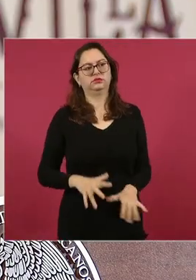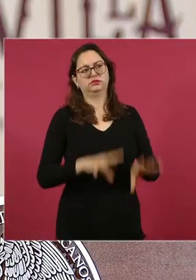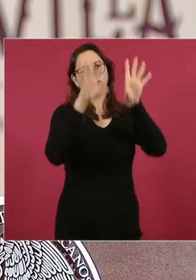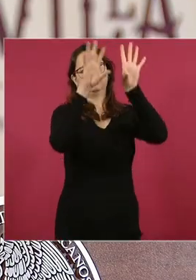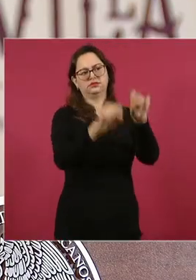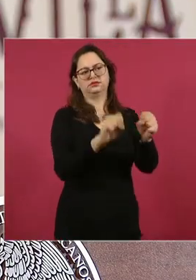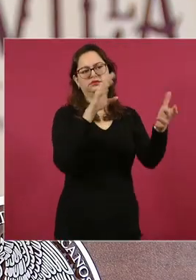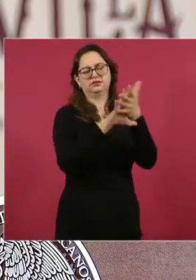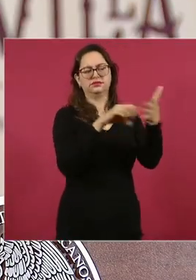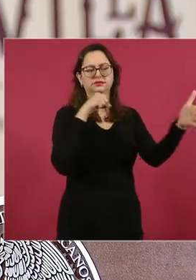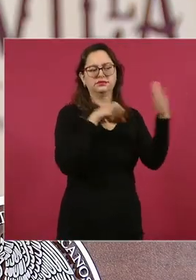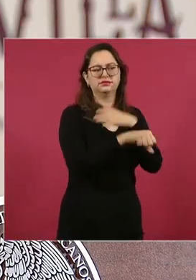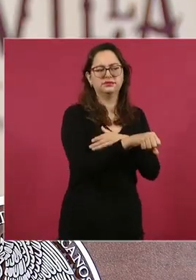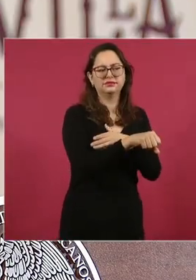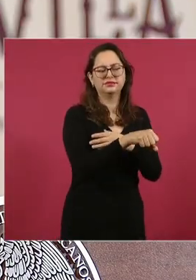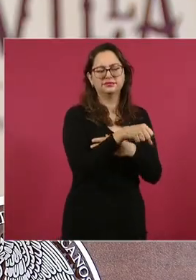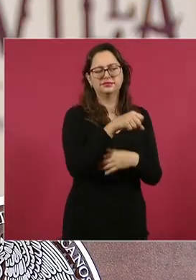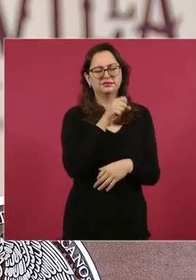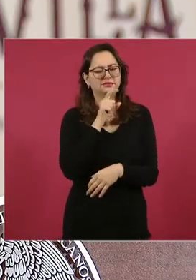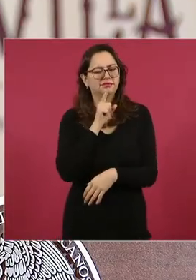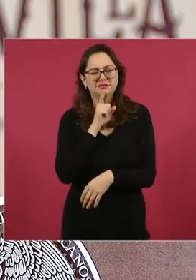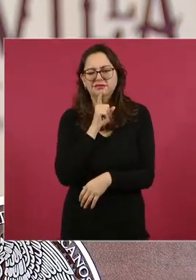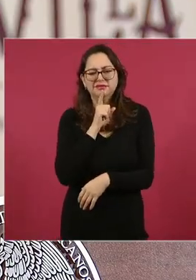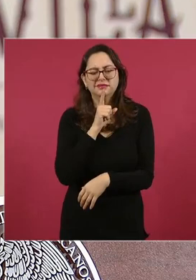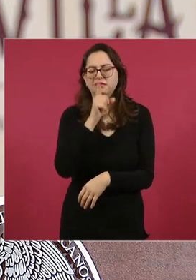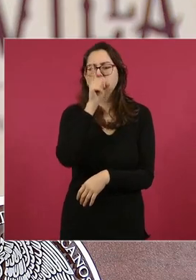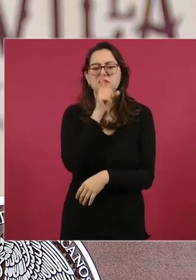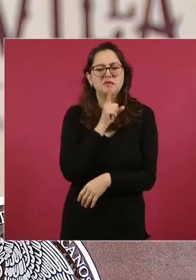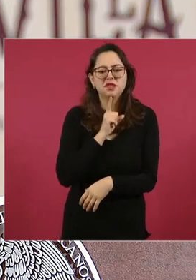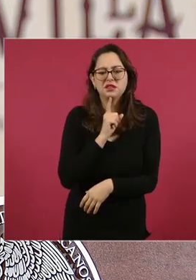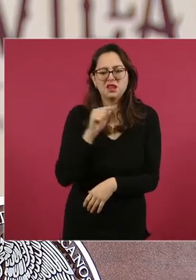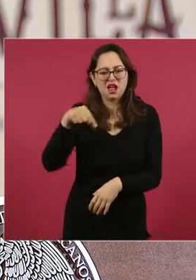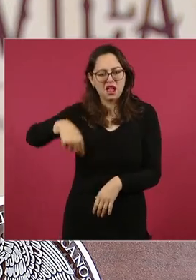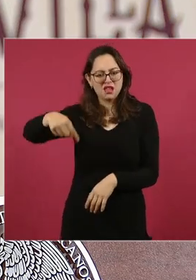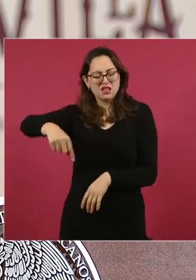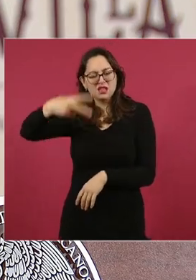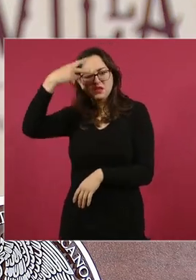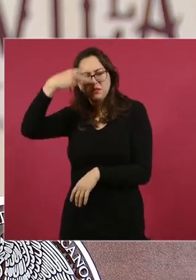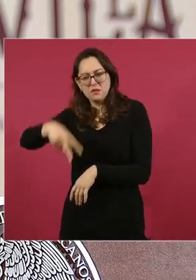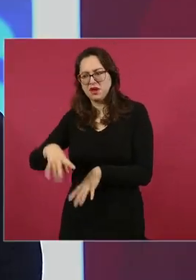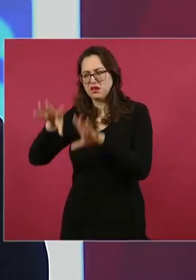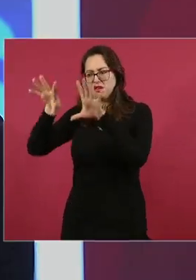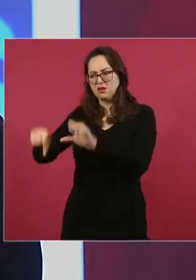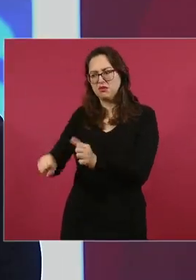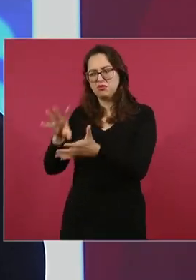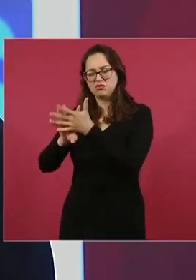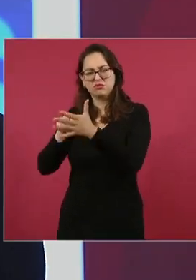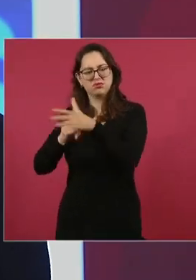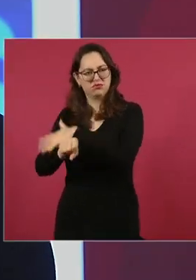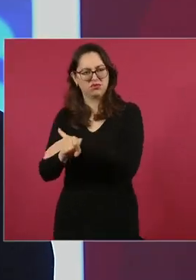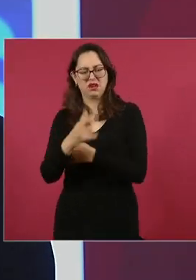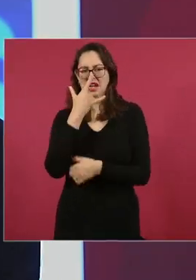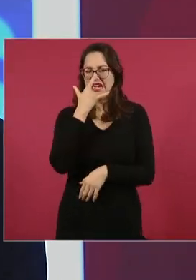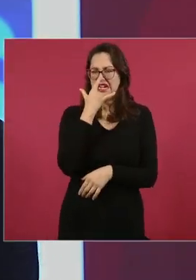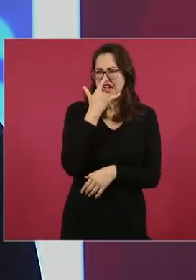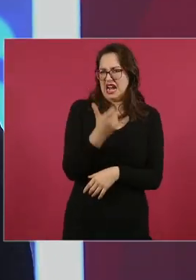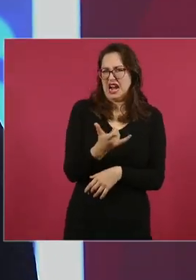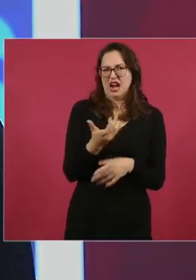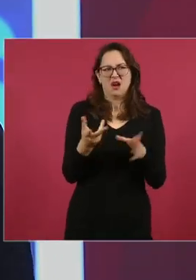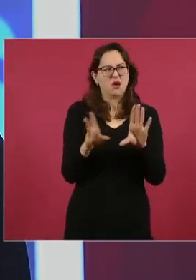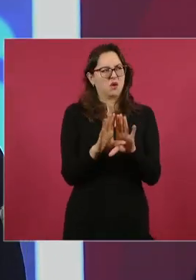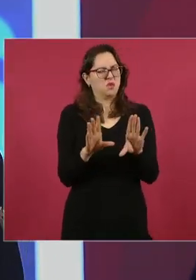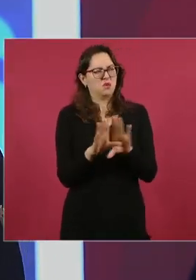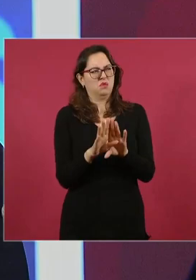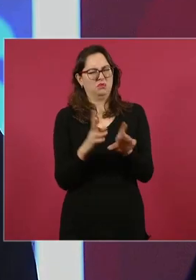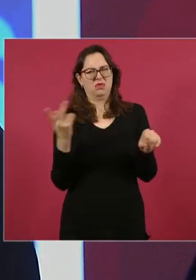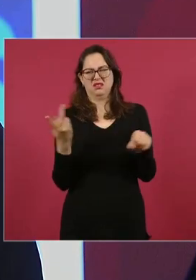tienen de decir que fue detenido en otro país, pero ya saben, comenzaron con el nado sincronizado